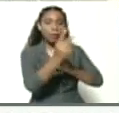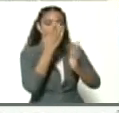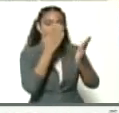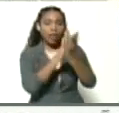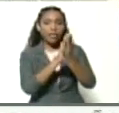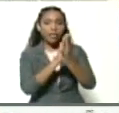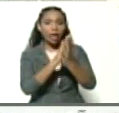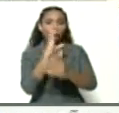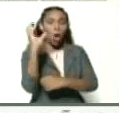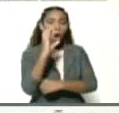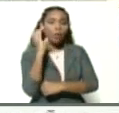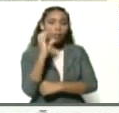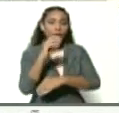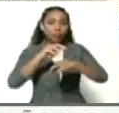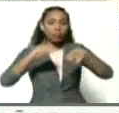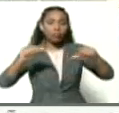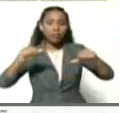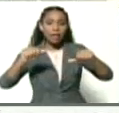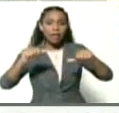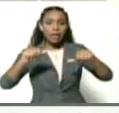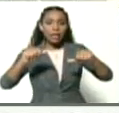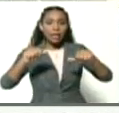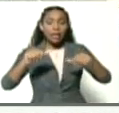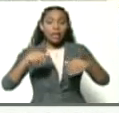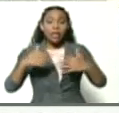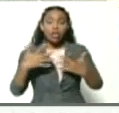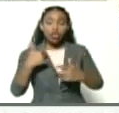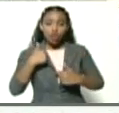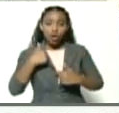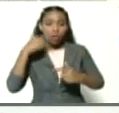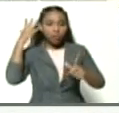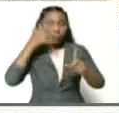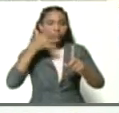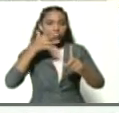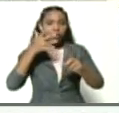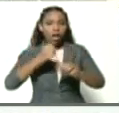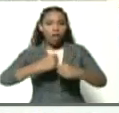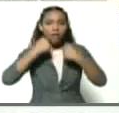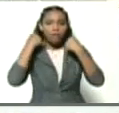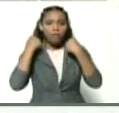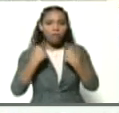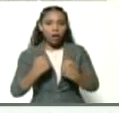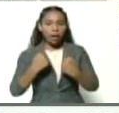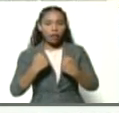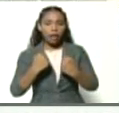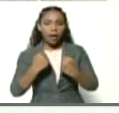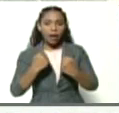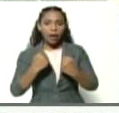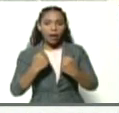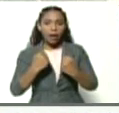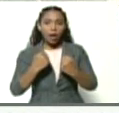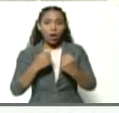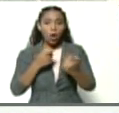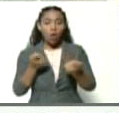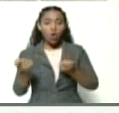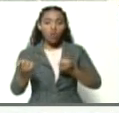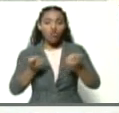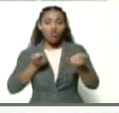Colombia. He dado la instrucción de reforzar los